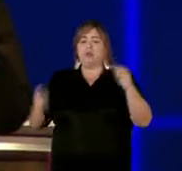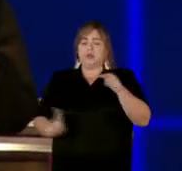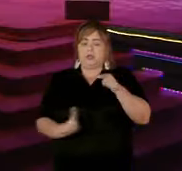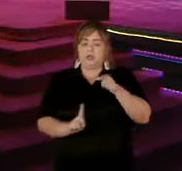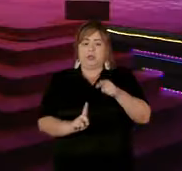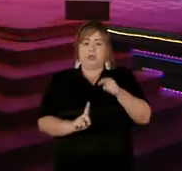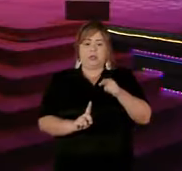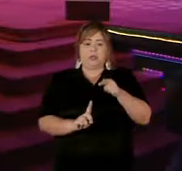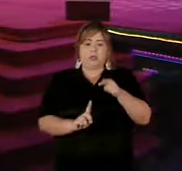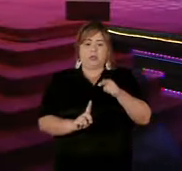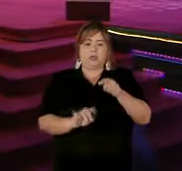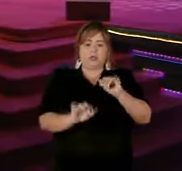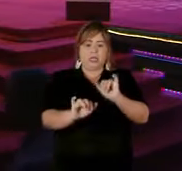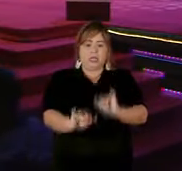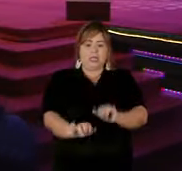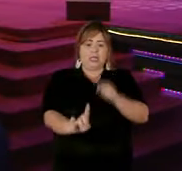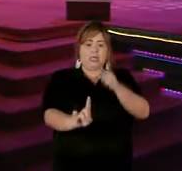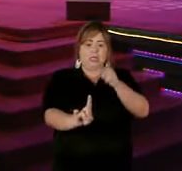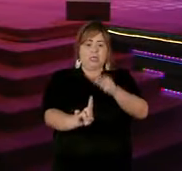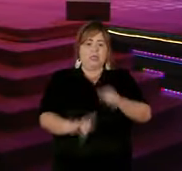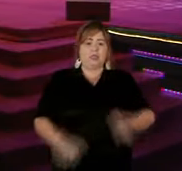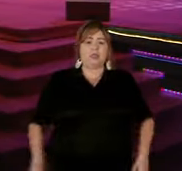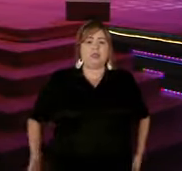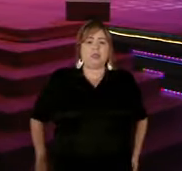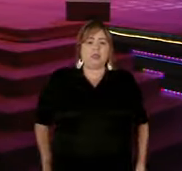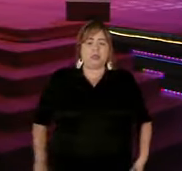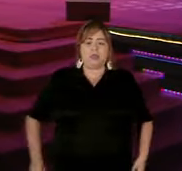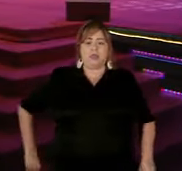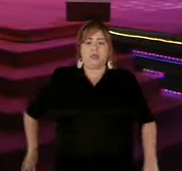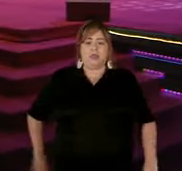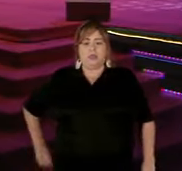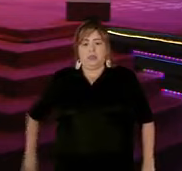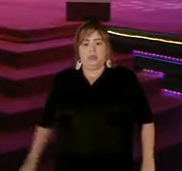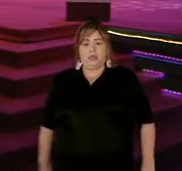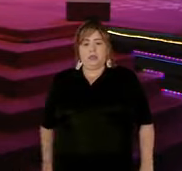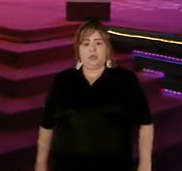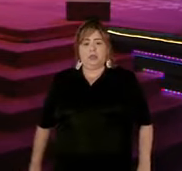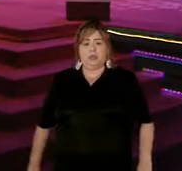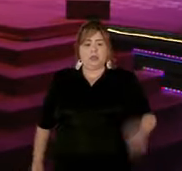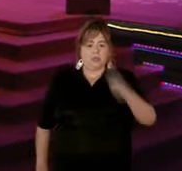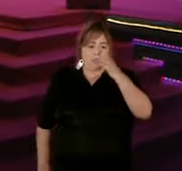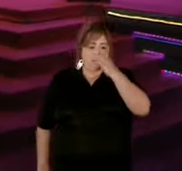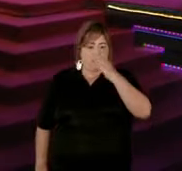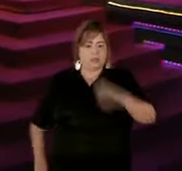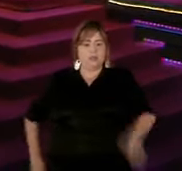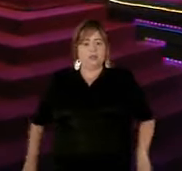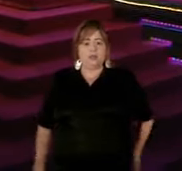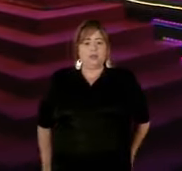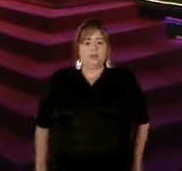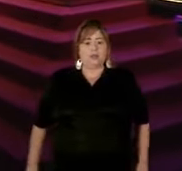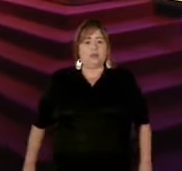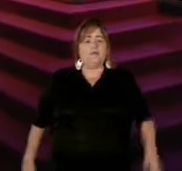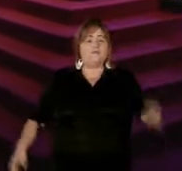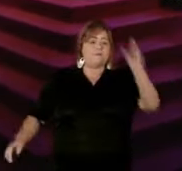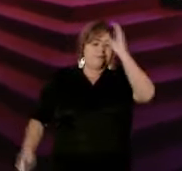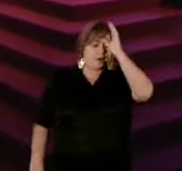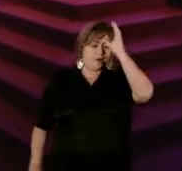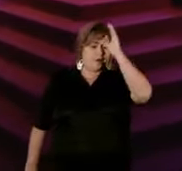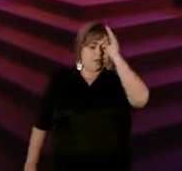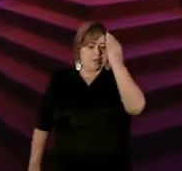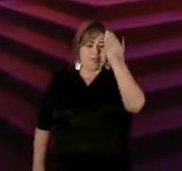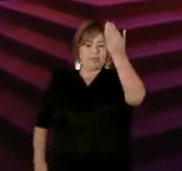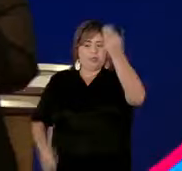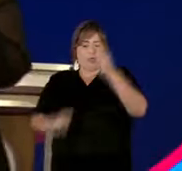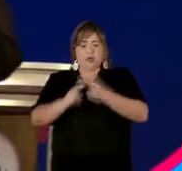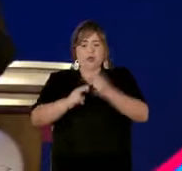Ahí, quédate ahí, Ronald. Ay, que vino Gladys, pero viniste tú. Padre, en el